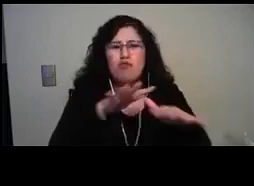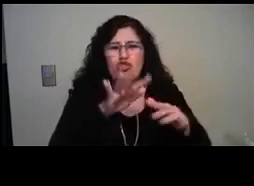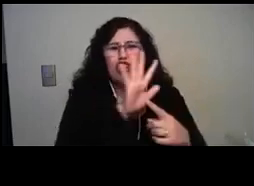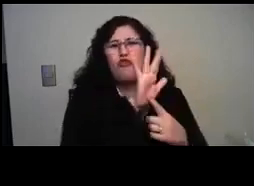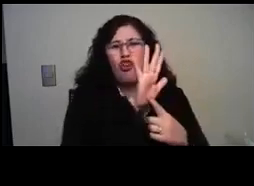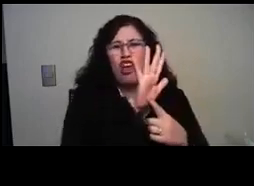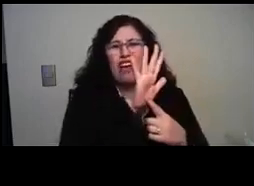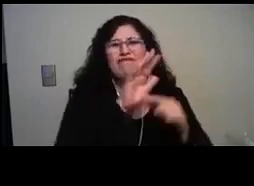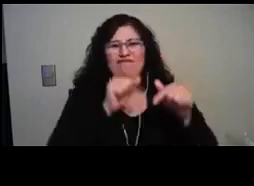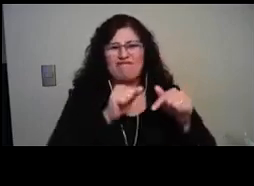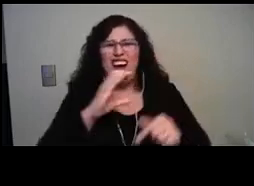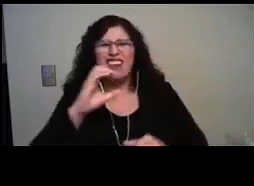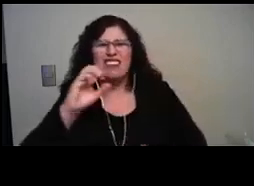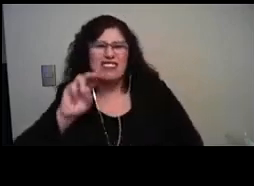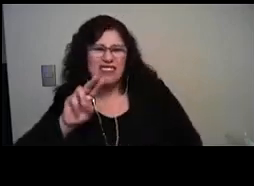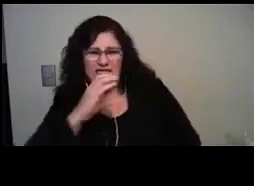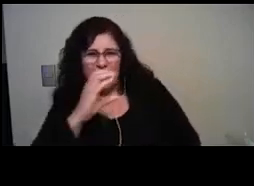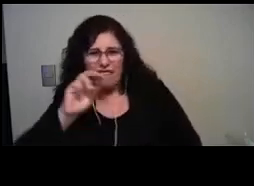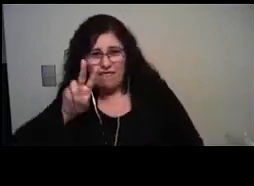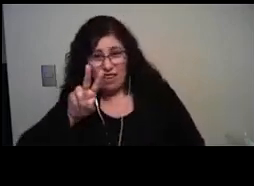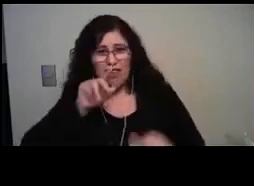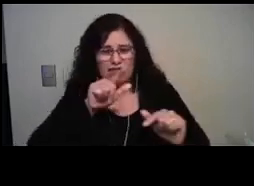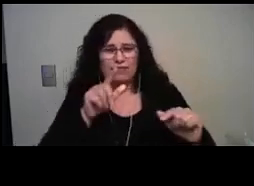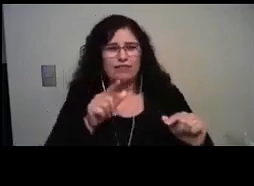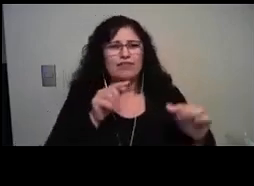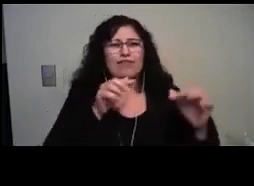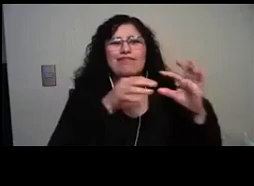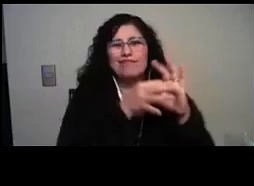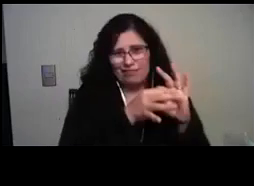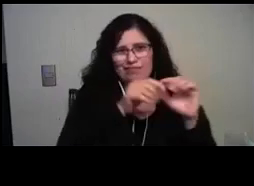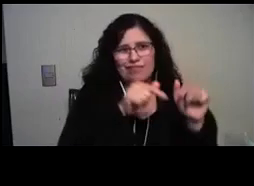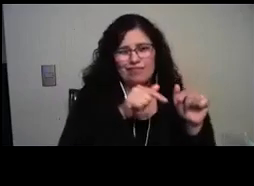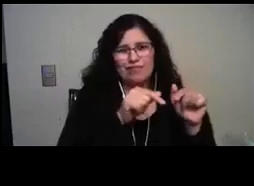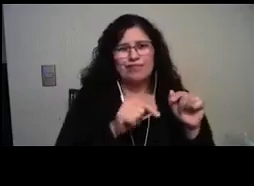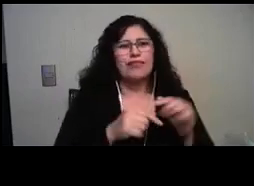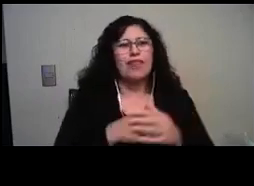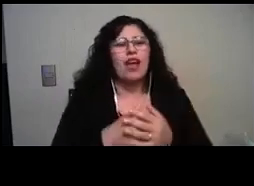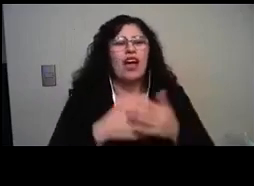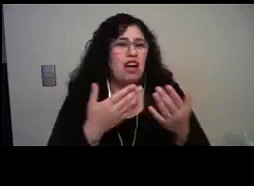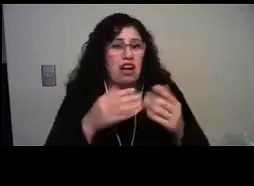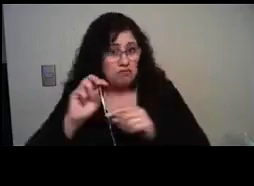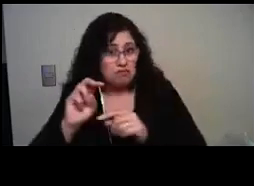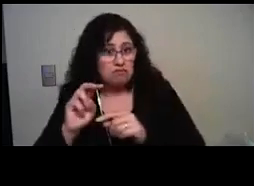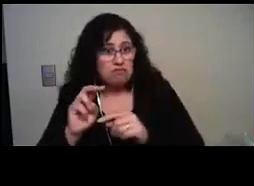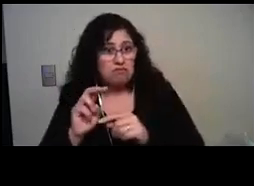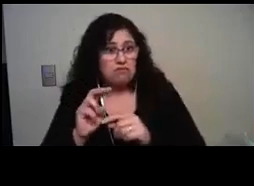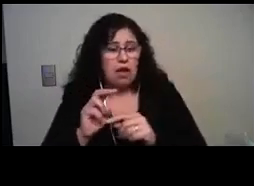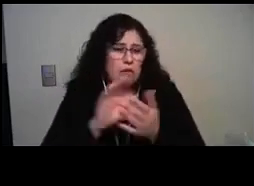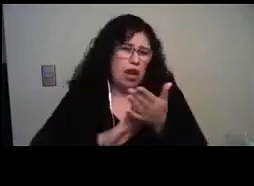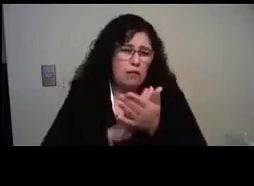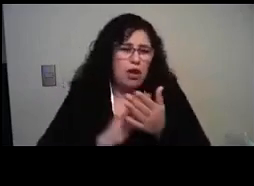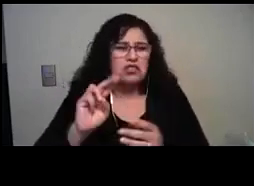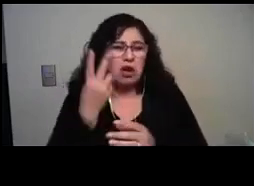la sintomatología, en los accidentes cerebrovasculares no van a pillar síntomas que estén asociados a lesiones de